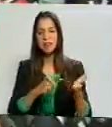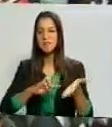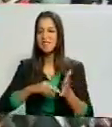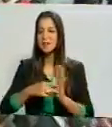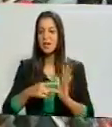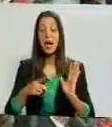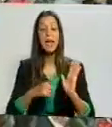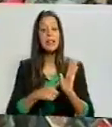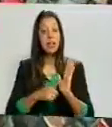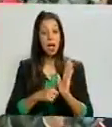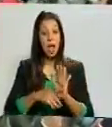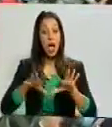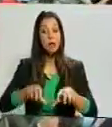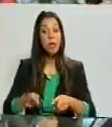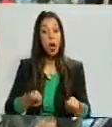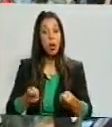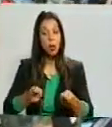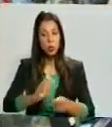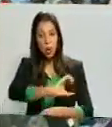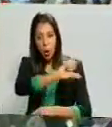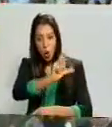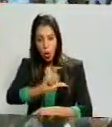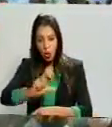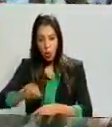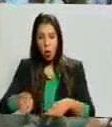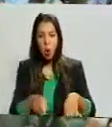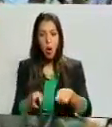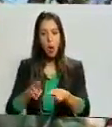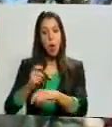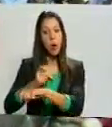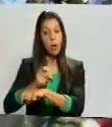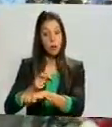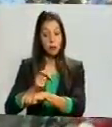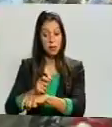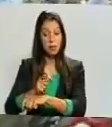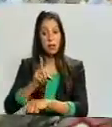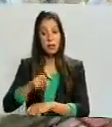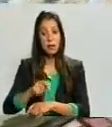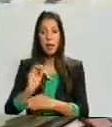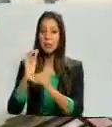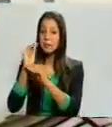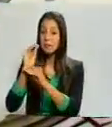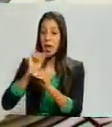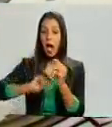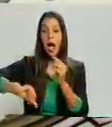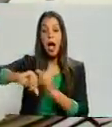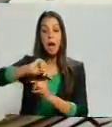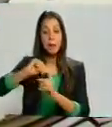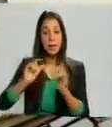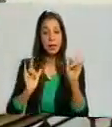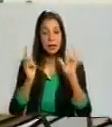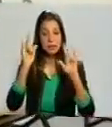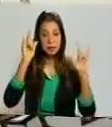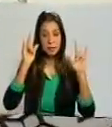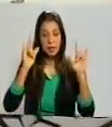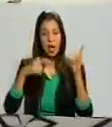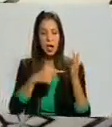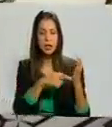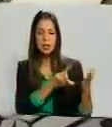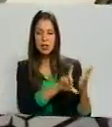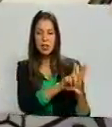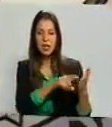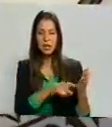control tributario del arco minero sin dejar de lado el medio ambiente. Esta también precisó que esta